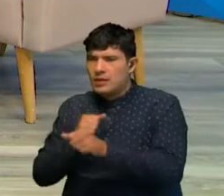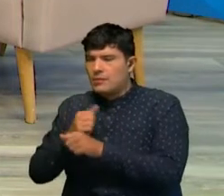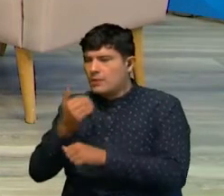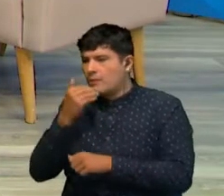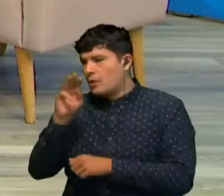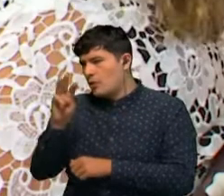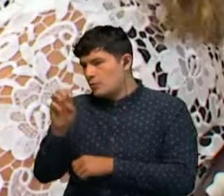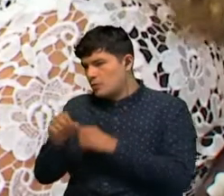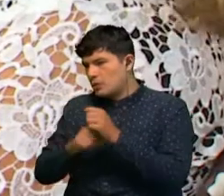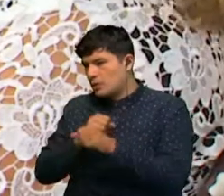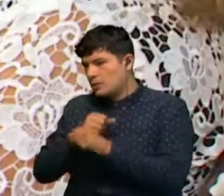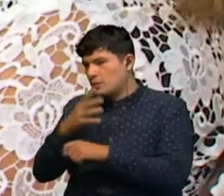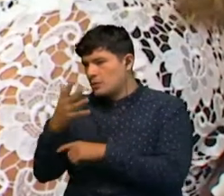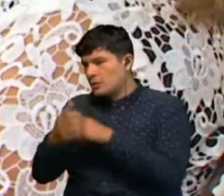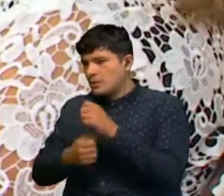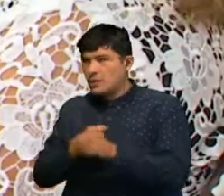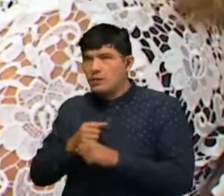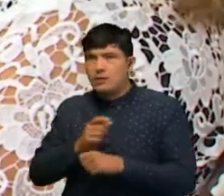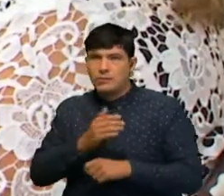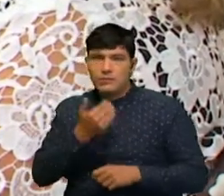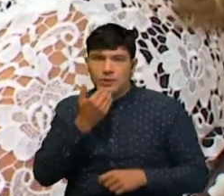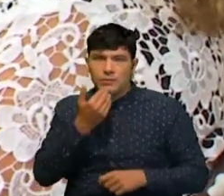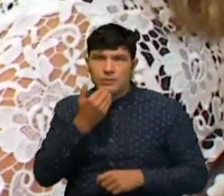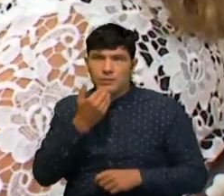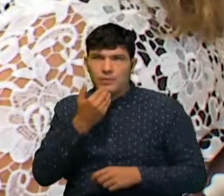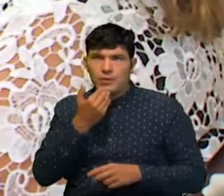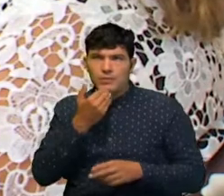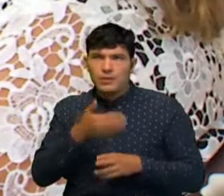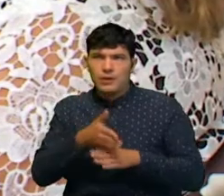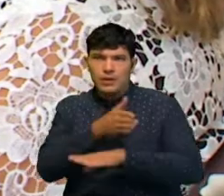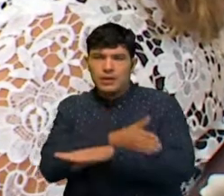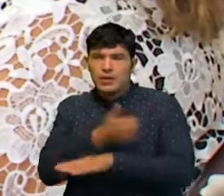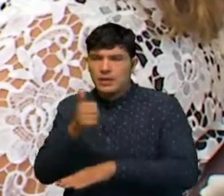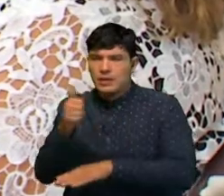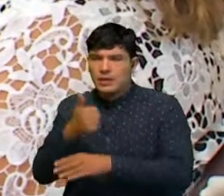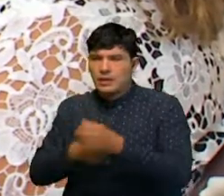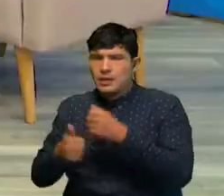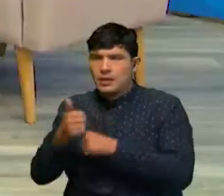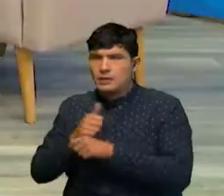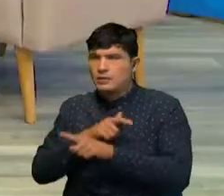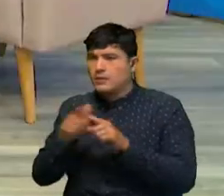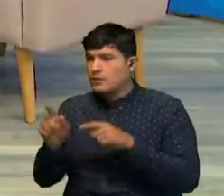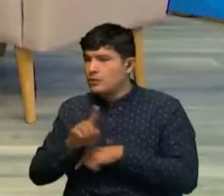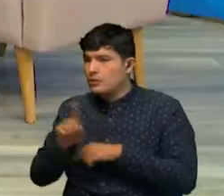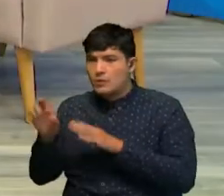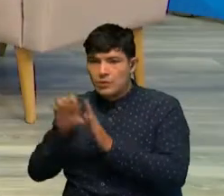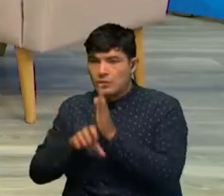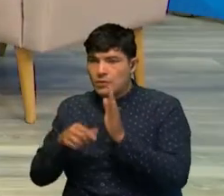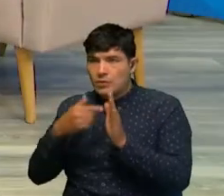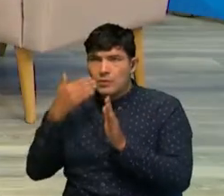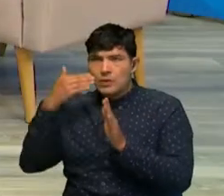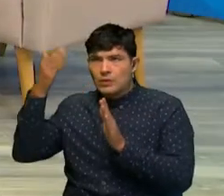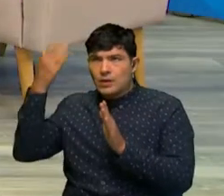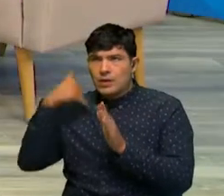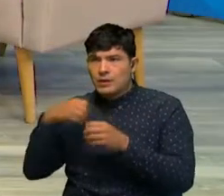8 años, 5 años no, para pensionarse. Que le faltaran 10 años antes. No, okay. Las circulares. Las cuando circulares.